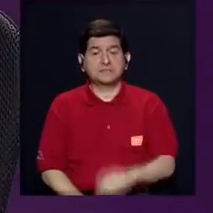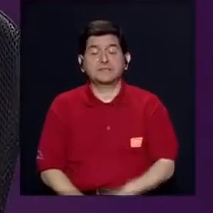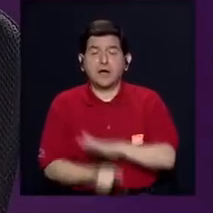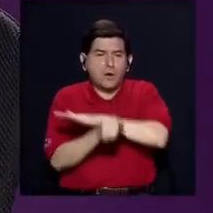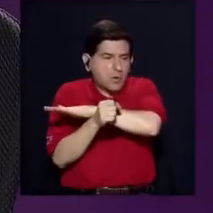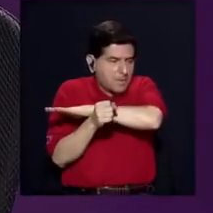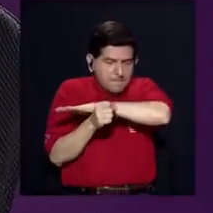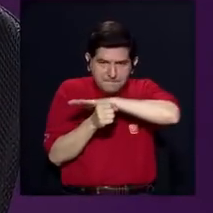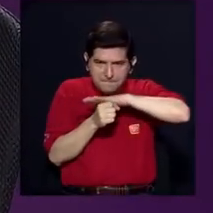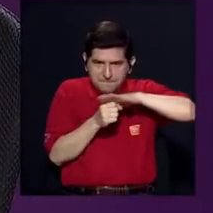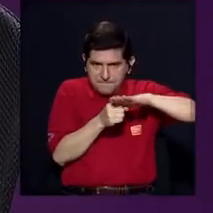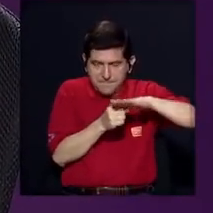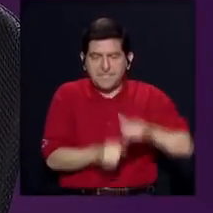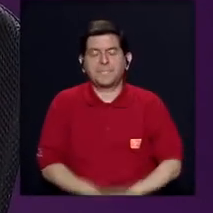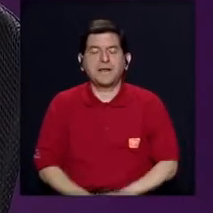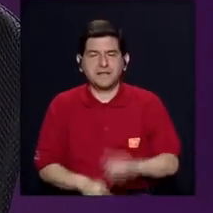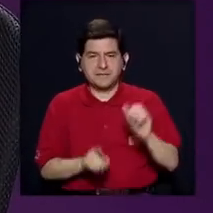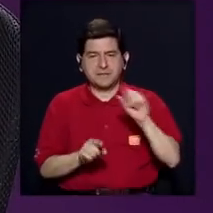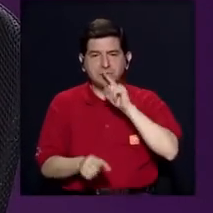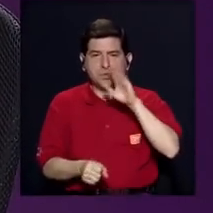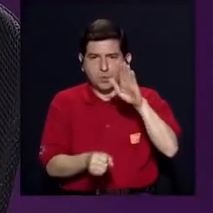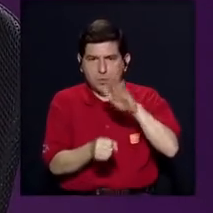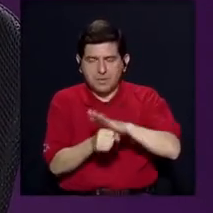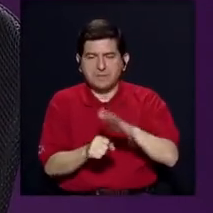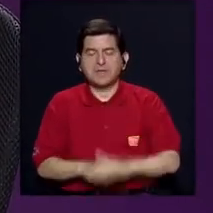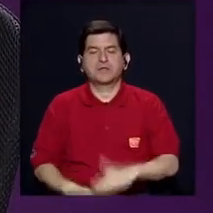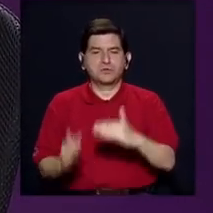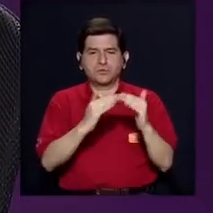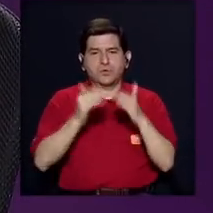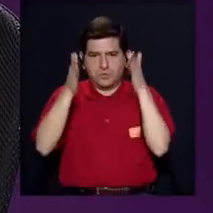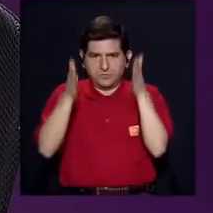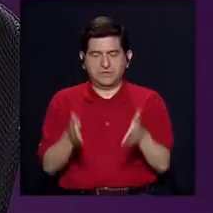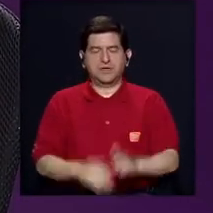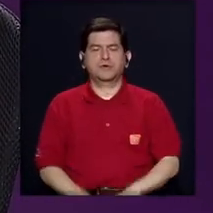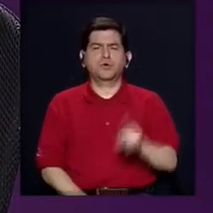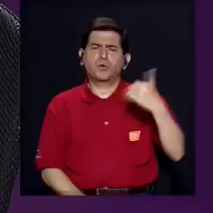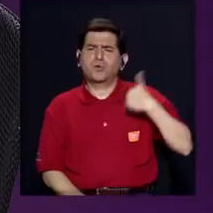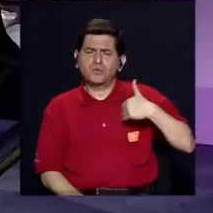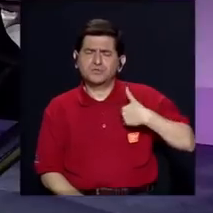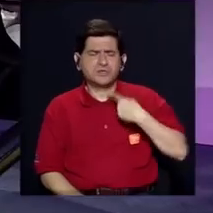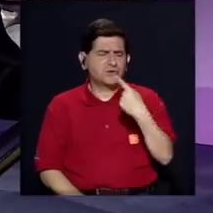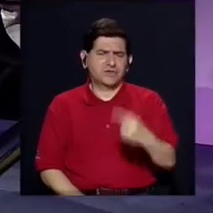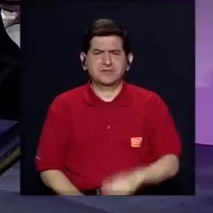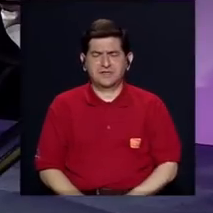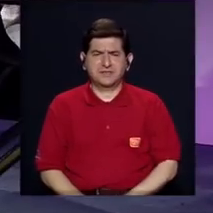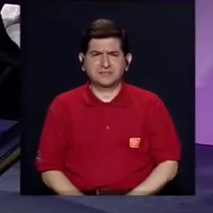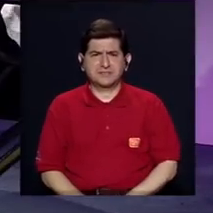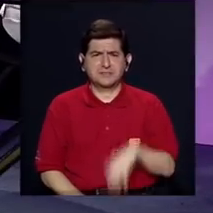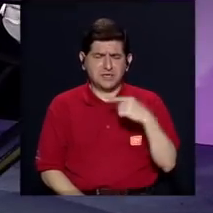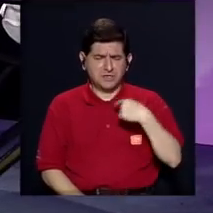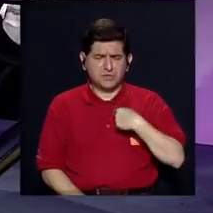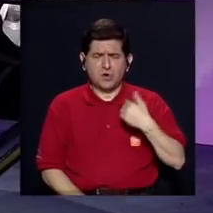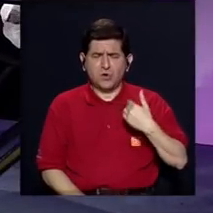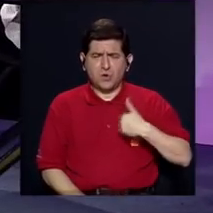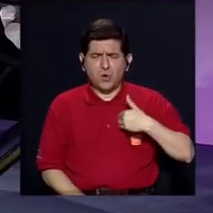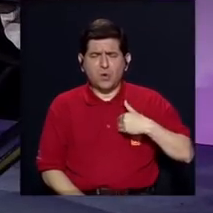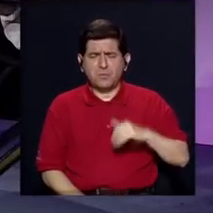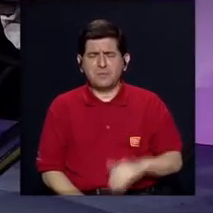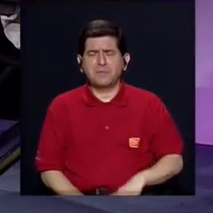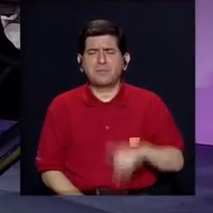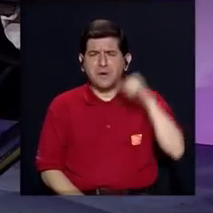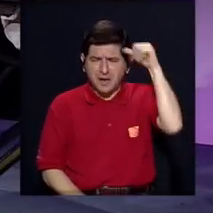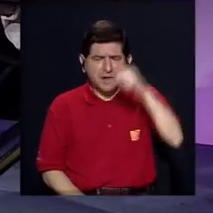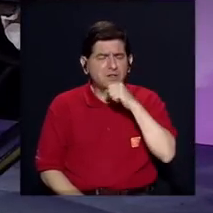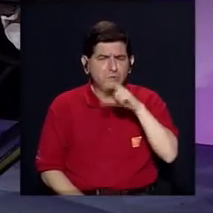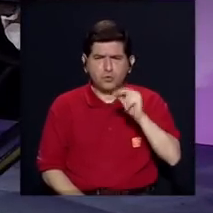plenitud del ejercicio de sus de su ciudadanía hay un señor dice se identifica como señor mayor dice no casado y